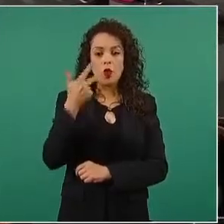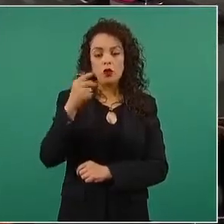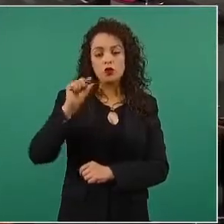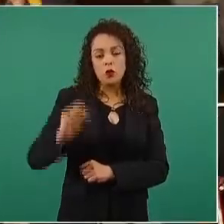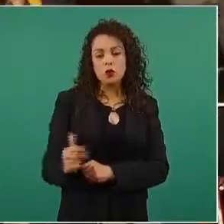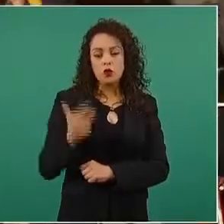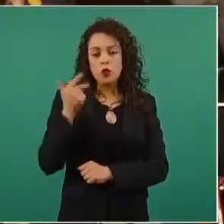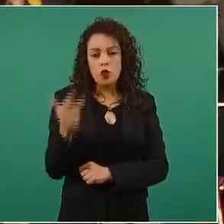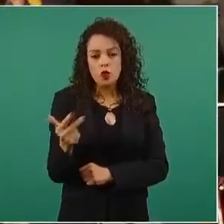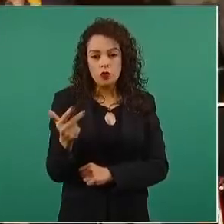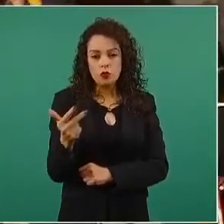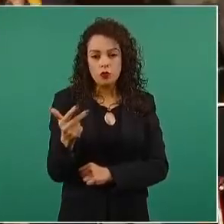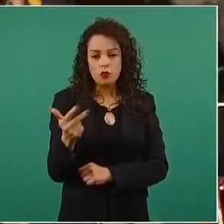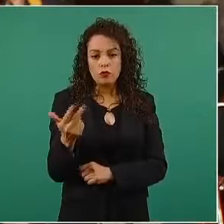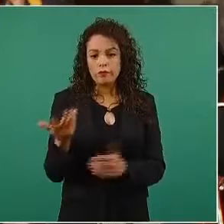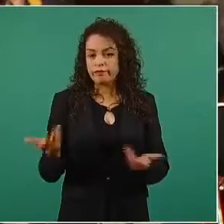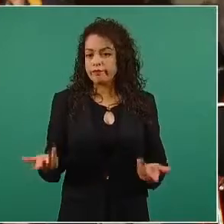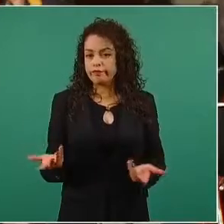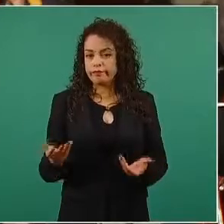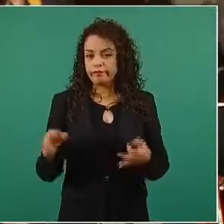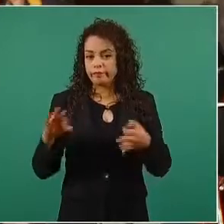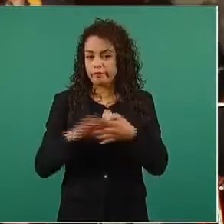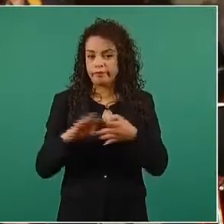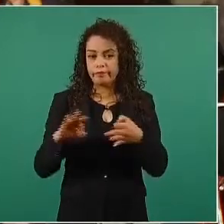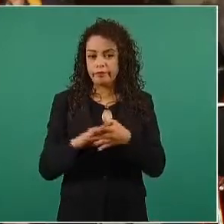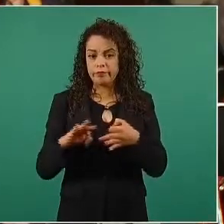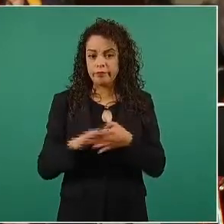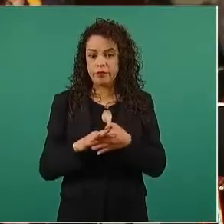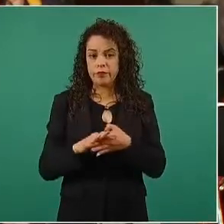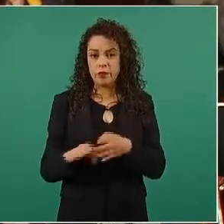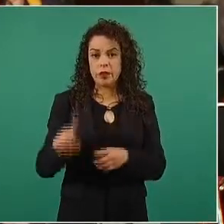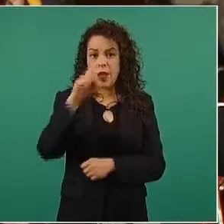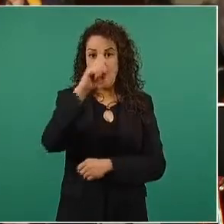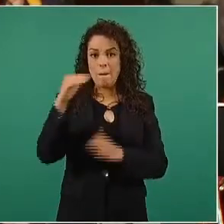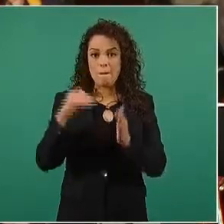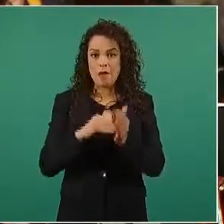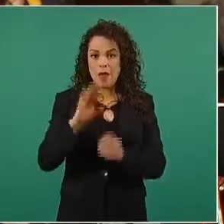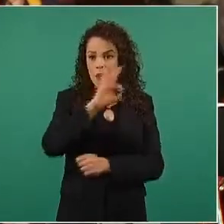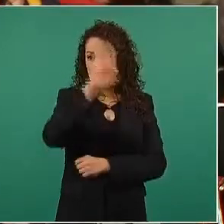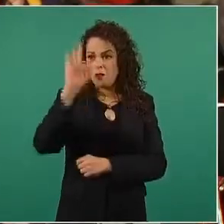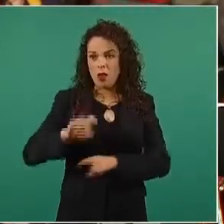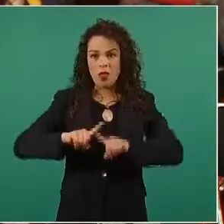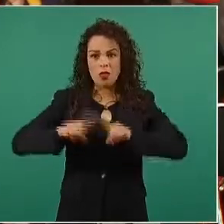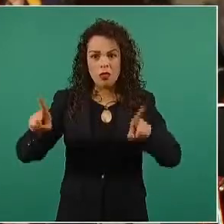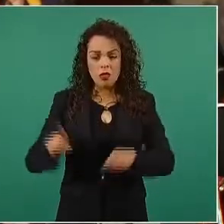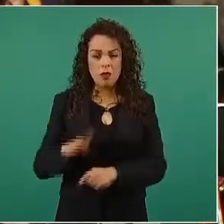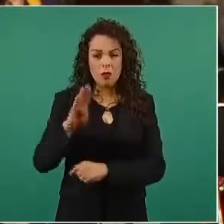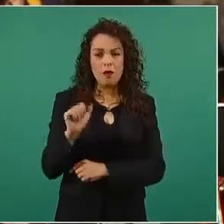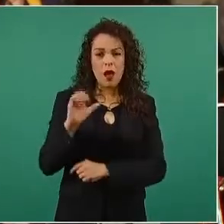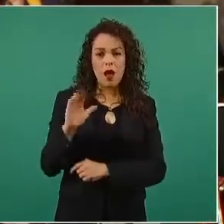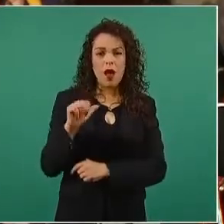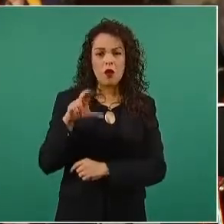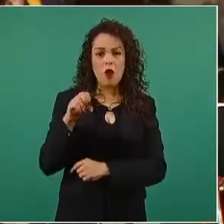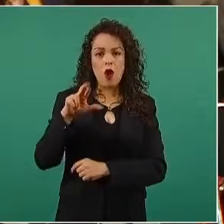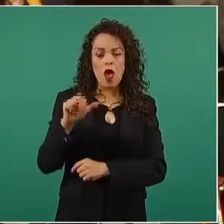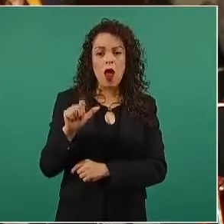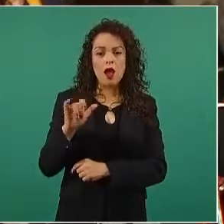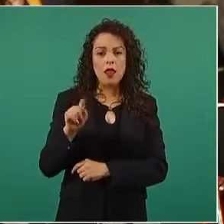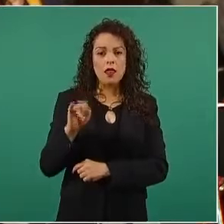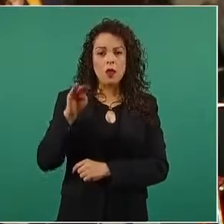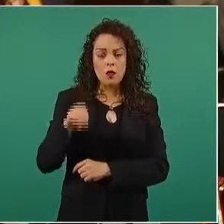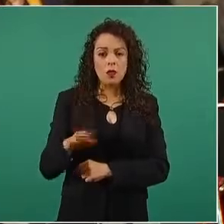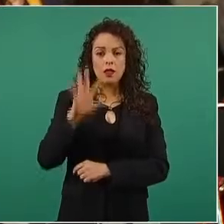decir, casi el 1000% de diferencia, Bacanora Lithium 5 millones